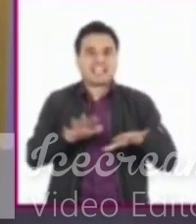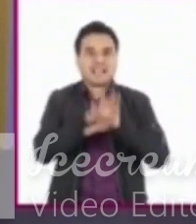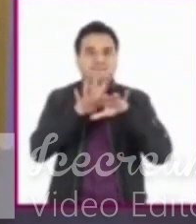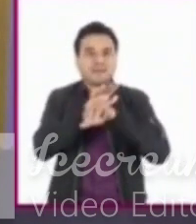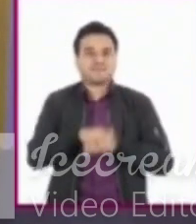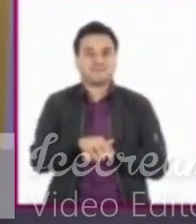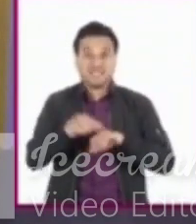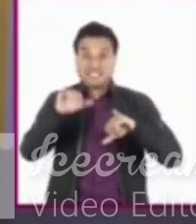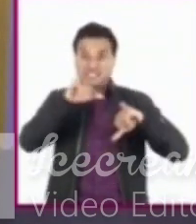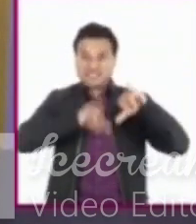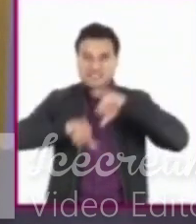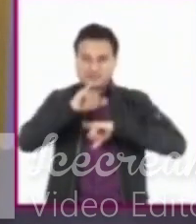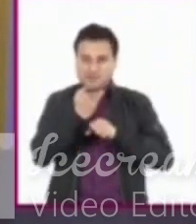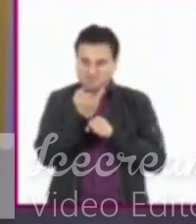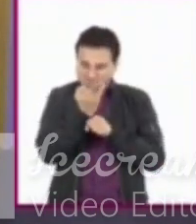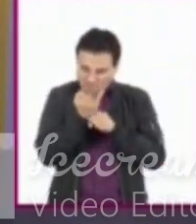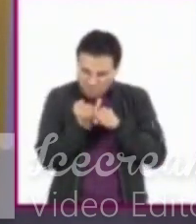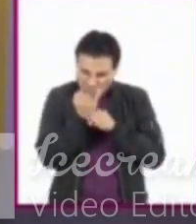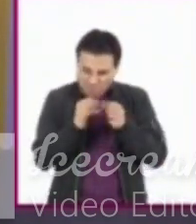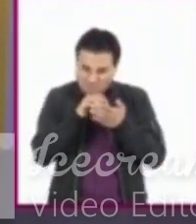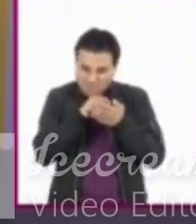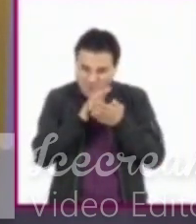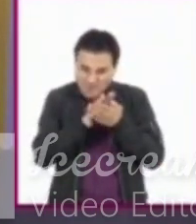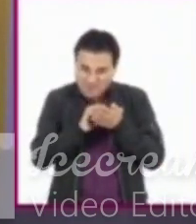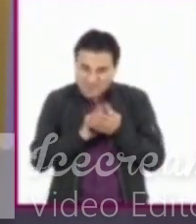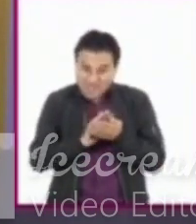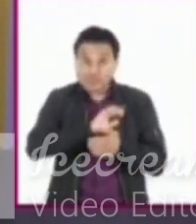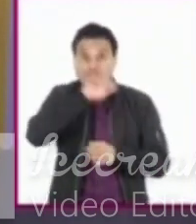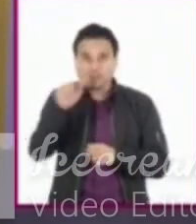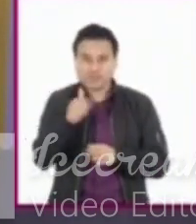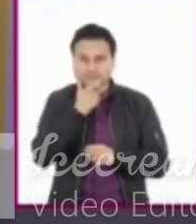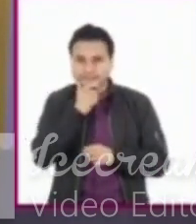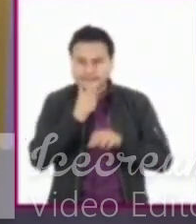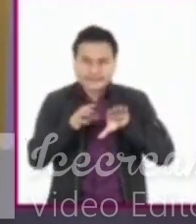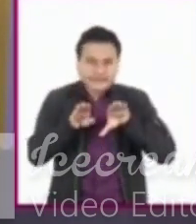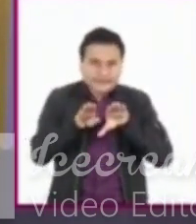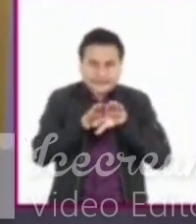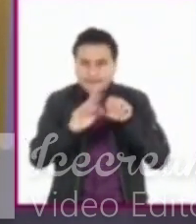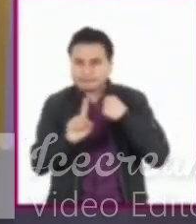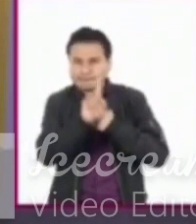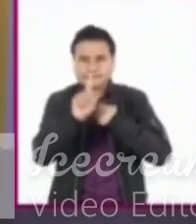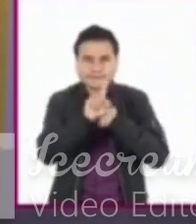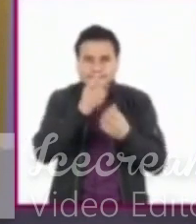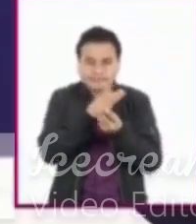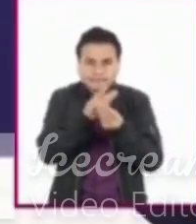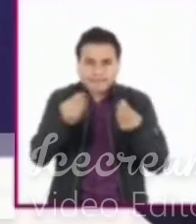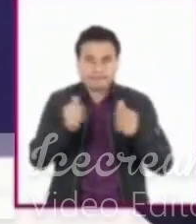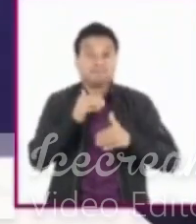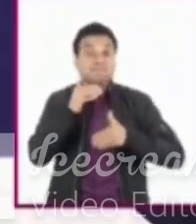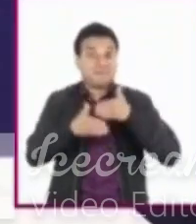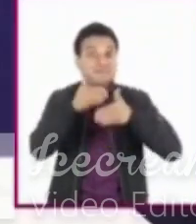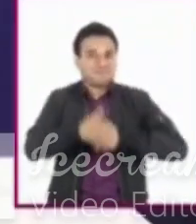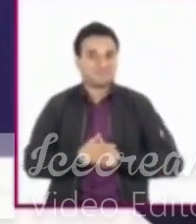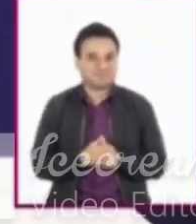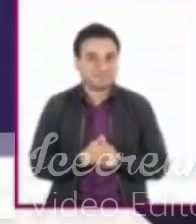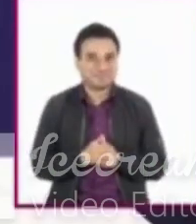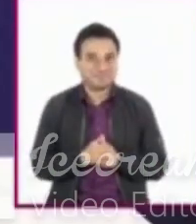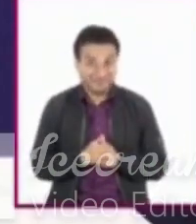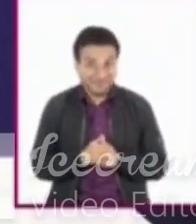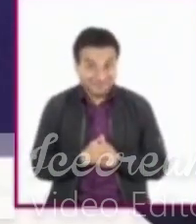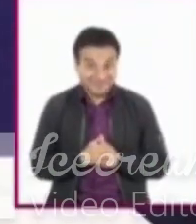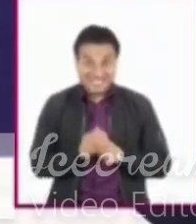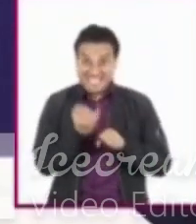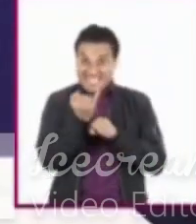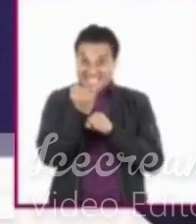los conocimientos químicos, se buscan alternativas de solución a diversos problemas. Los